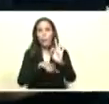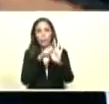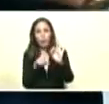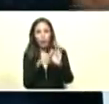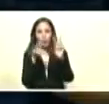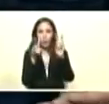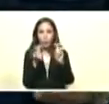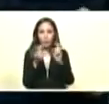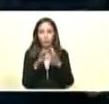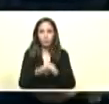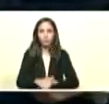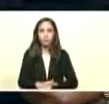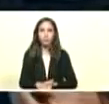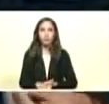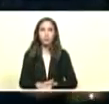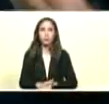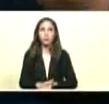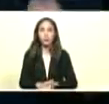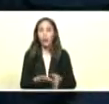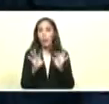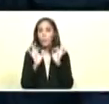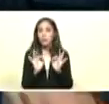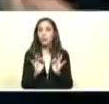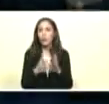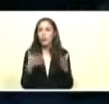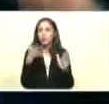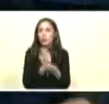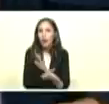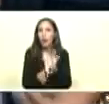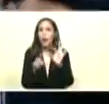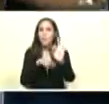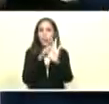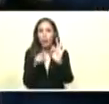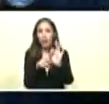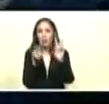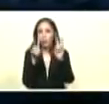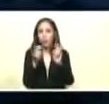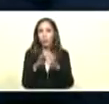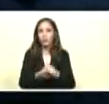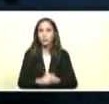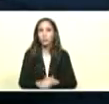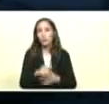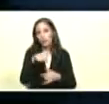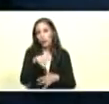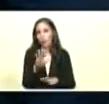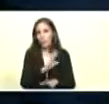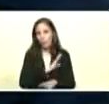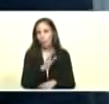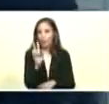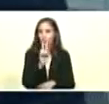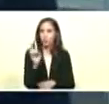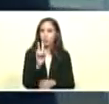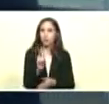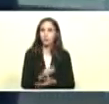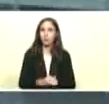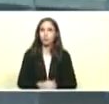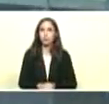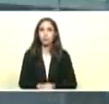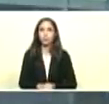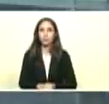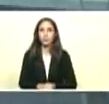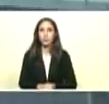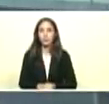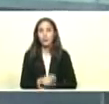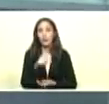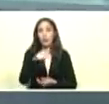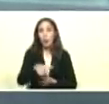criptoeconomía, con las criptofinanzas y en específico con el petro, la criptomoneda venezolana. Bueno, presidente, hoy,